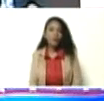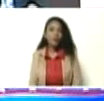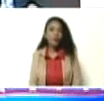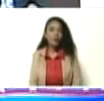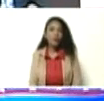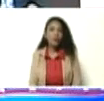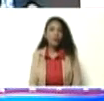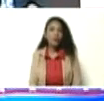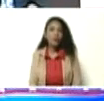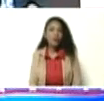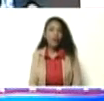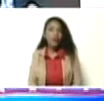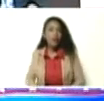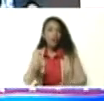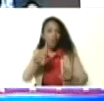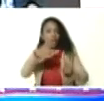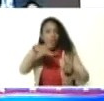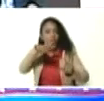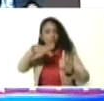de influencia.